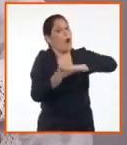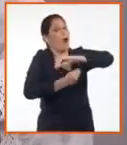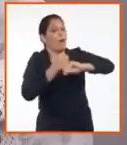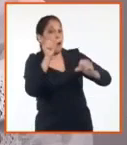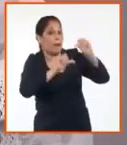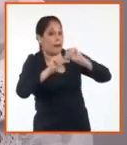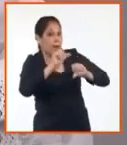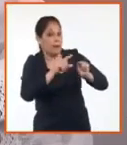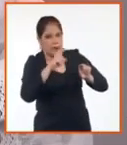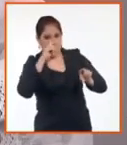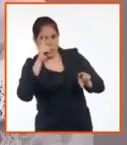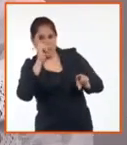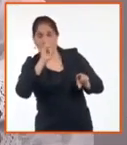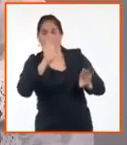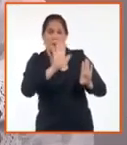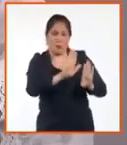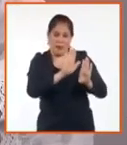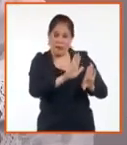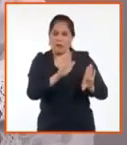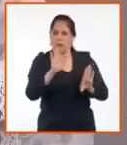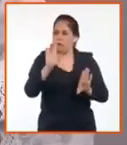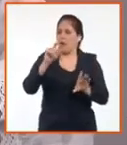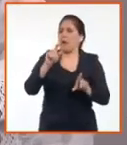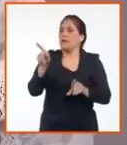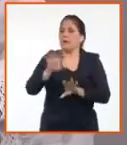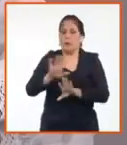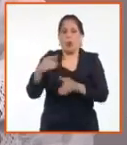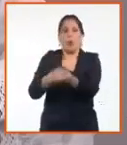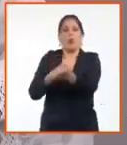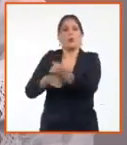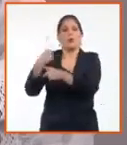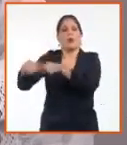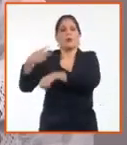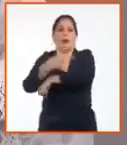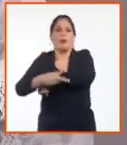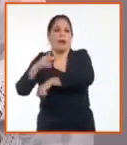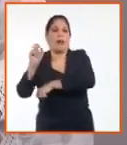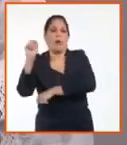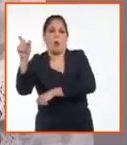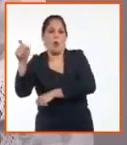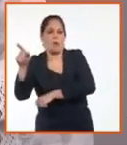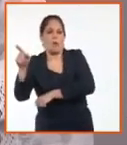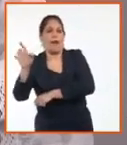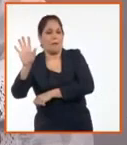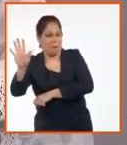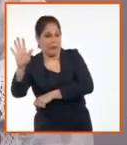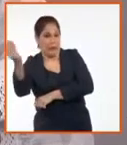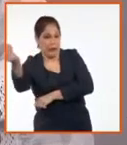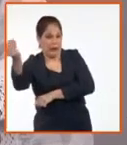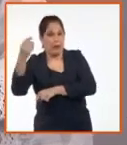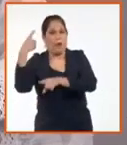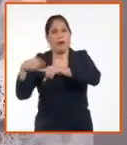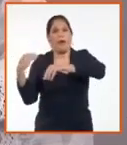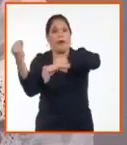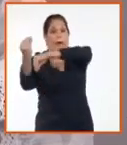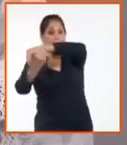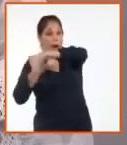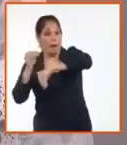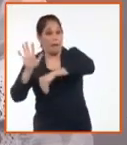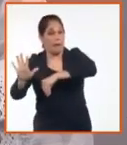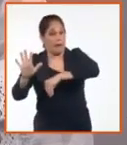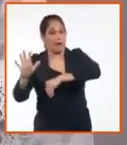prima en la formulación y cuál es el impacto a veces hay que llevarlo incluso iba a ser estudios de estabilidad para poder entonces